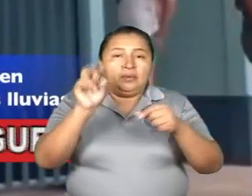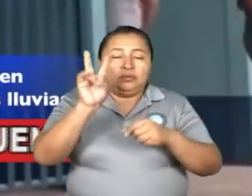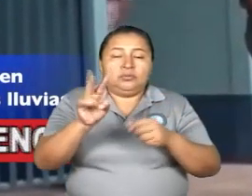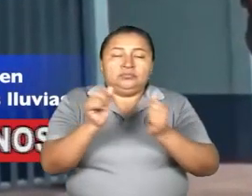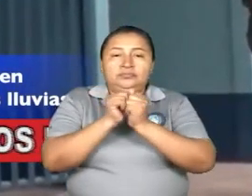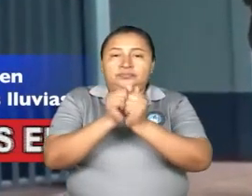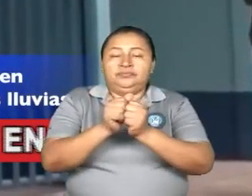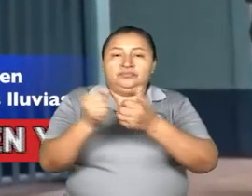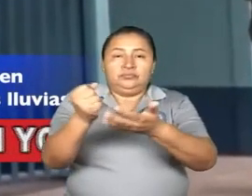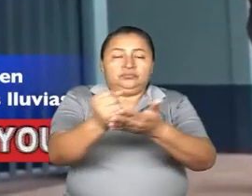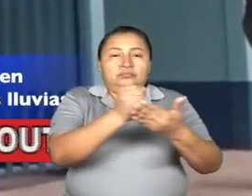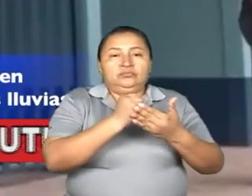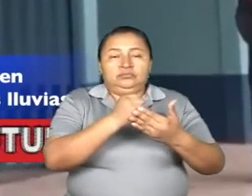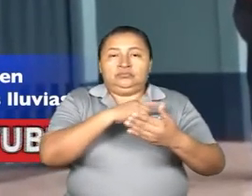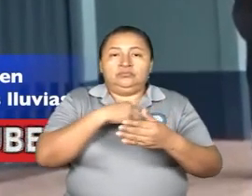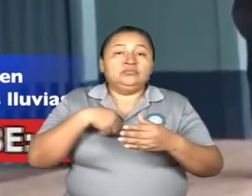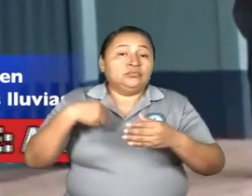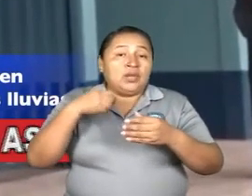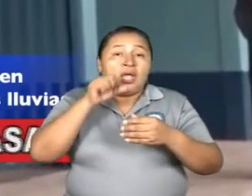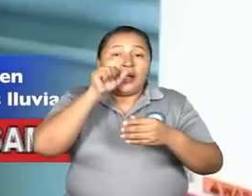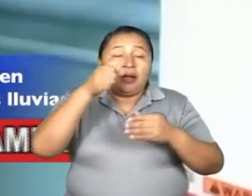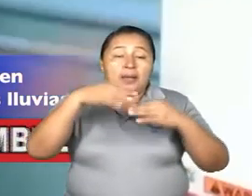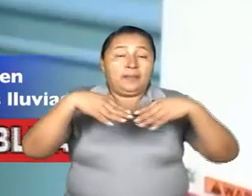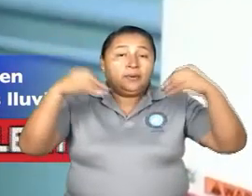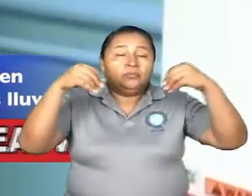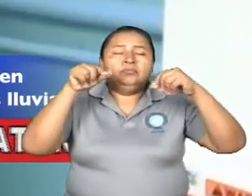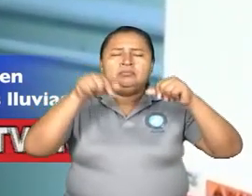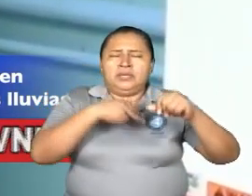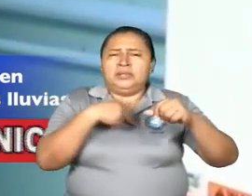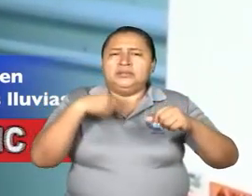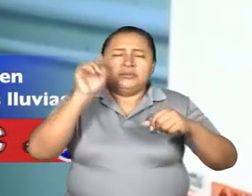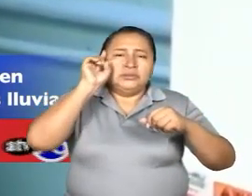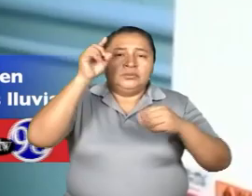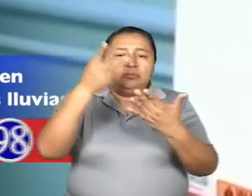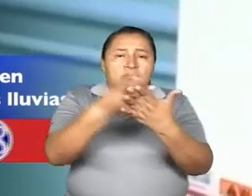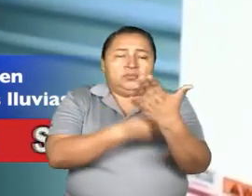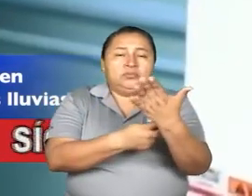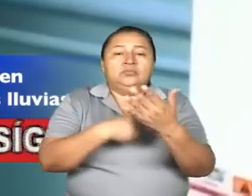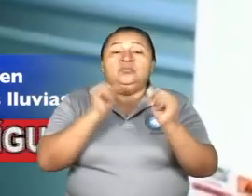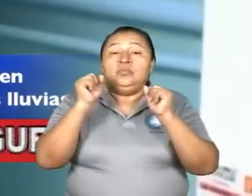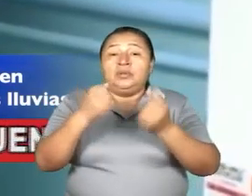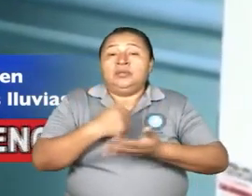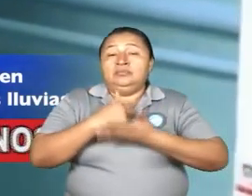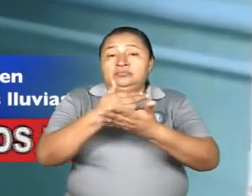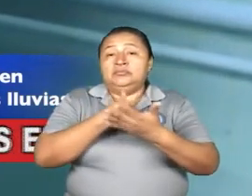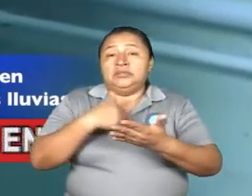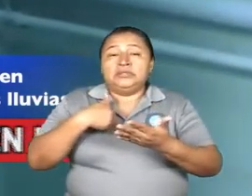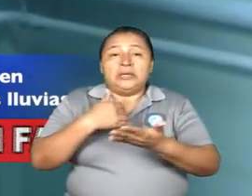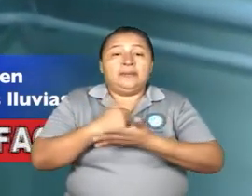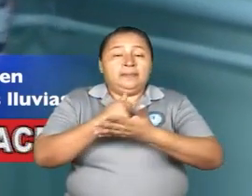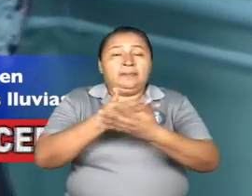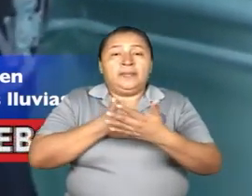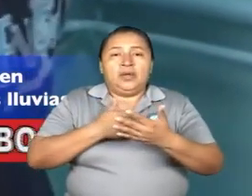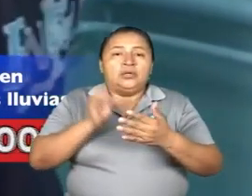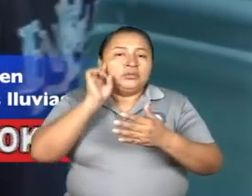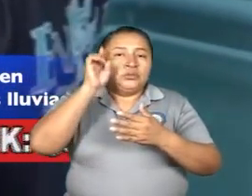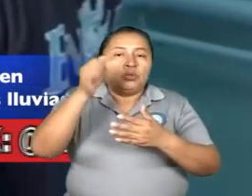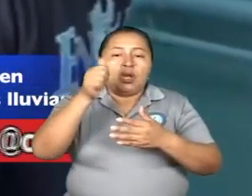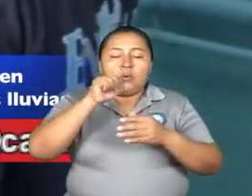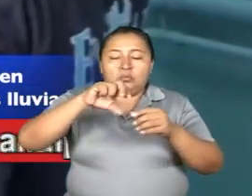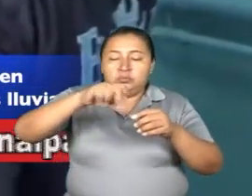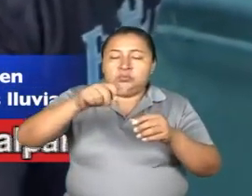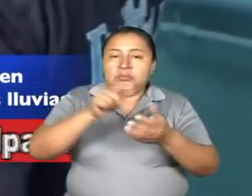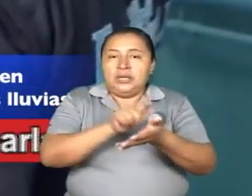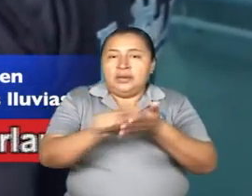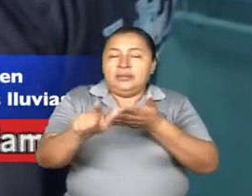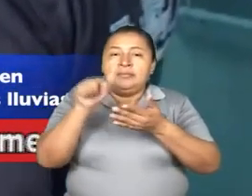de la cooperación japonesa, con el objetivo de desarrollar un proyecto que permita optimizar las fuentes de agua potable ubicadas